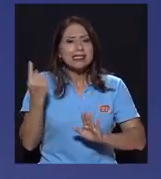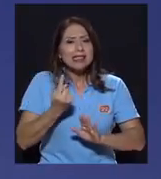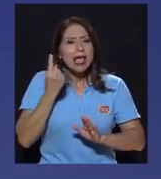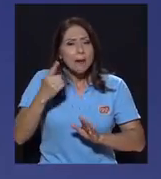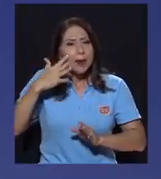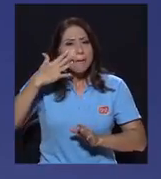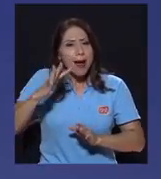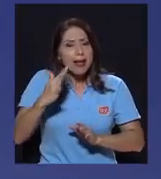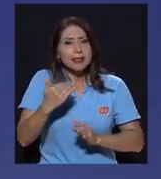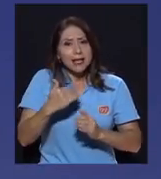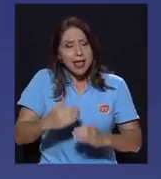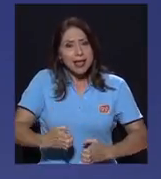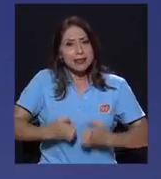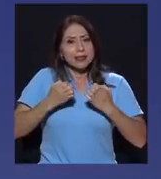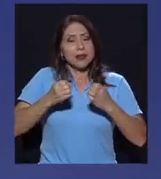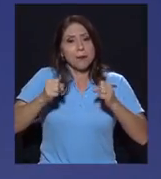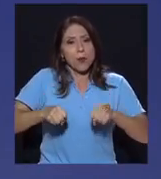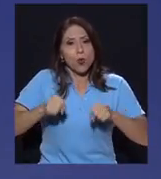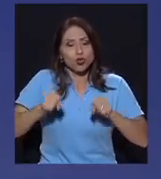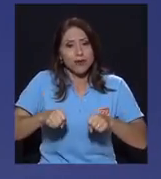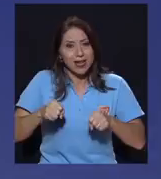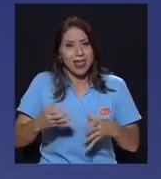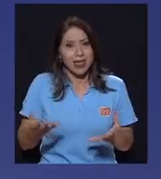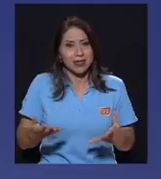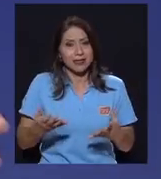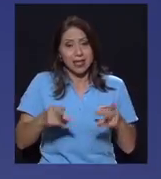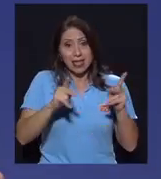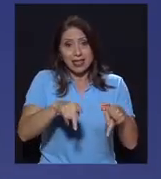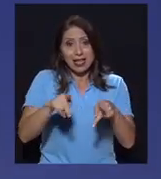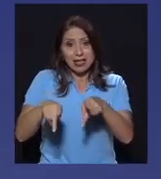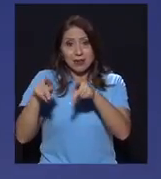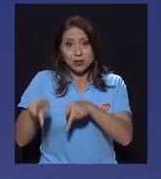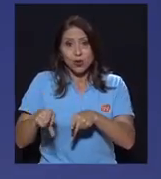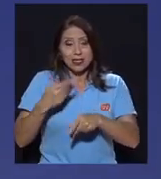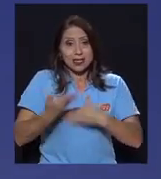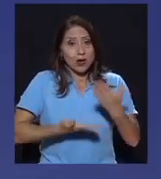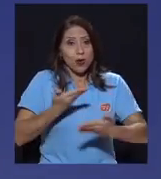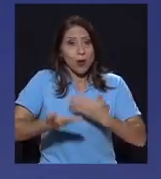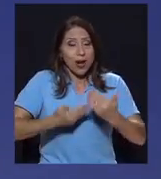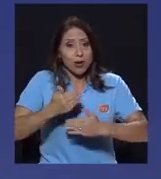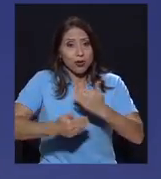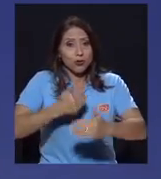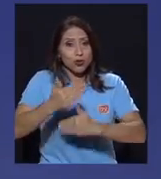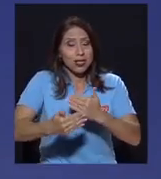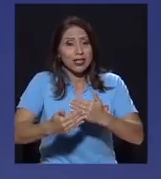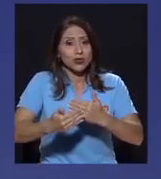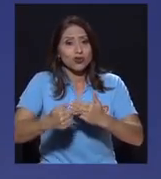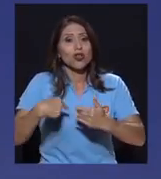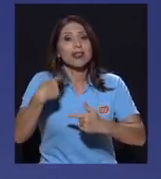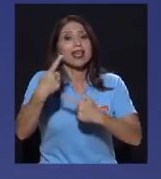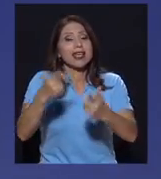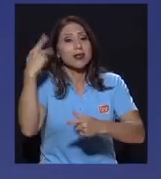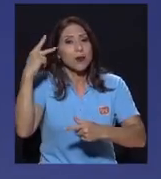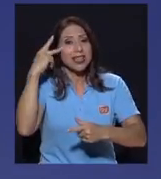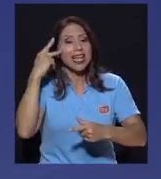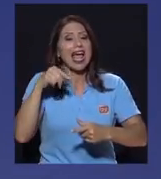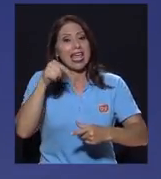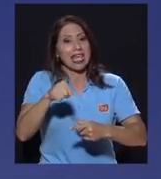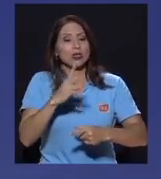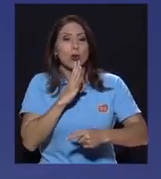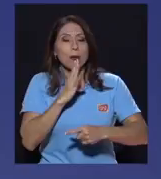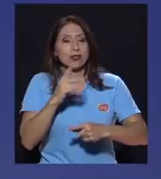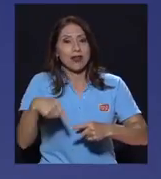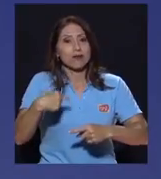que existen posibilidades más bien de que las personas que colaboraron en los procesos lleguen a hacer política lo vamos a dejar para cerrar